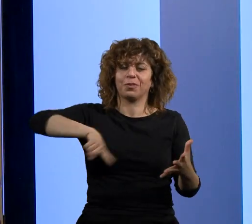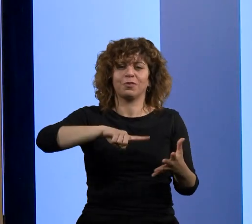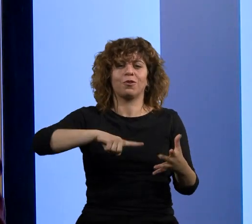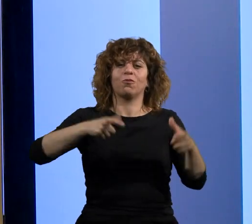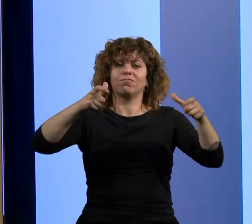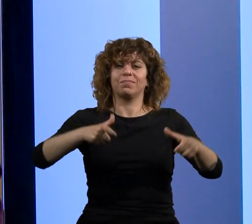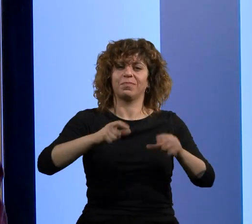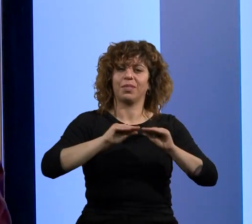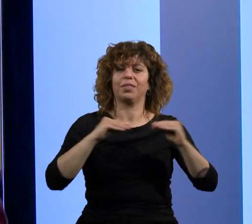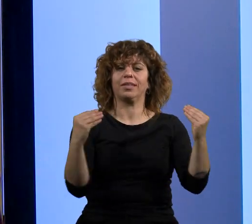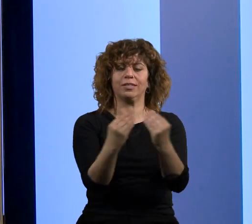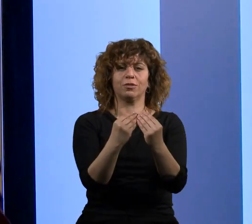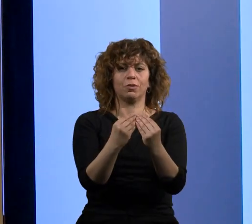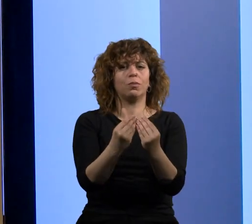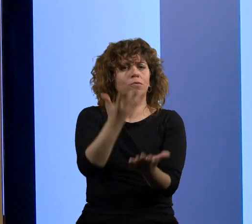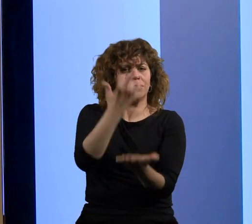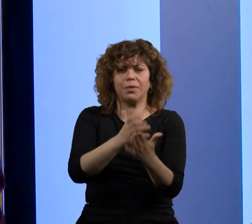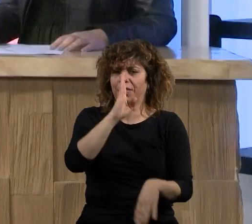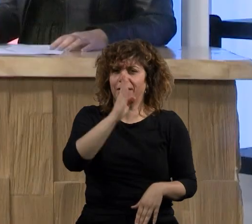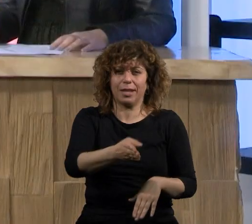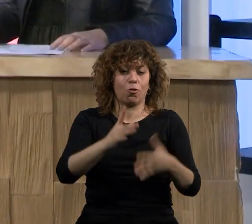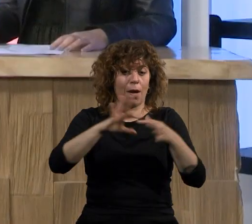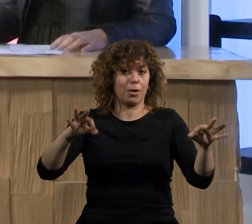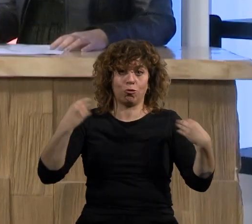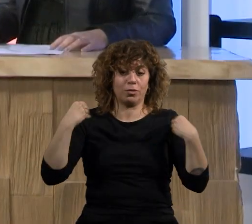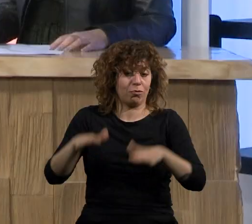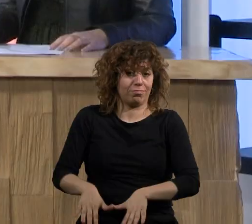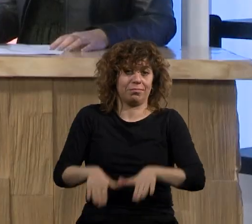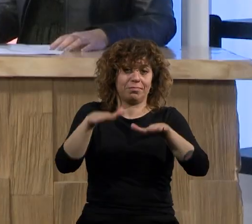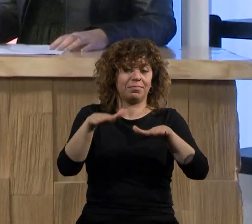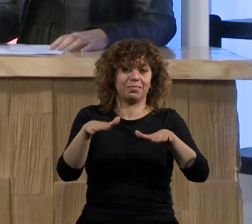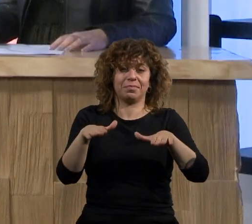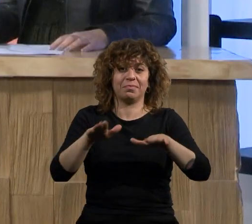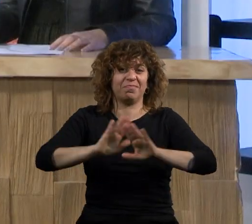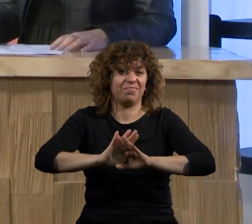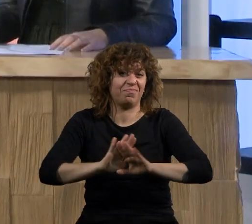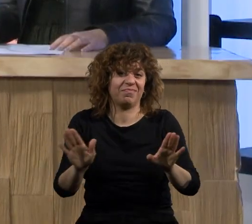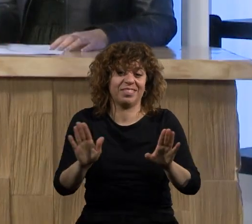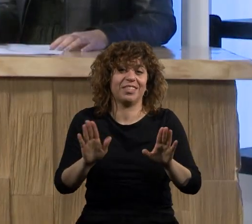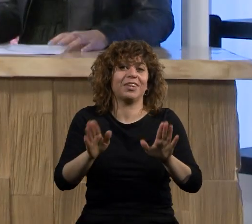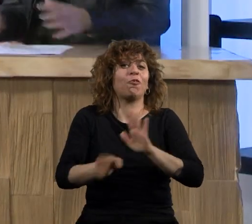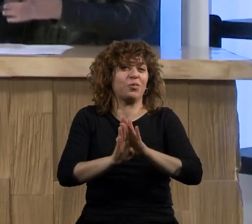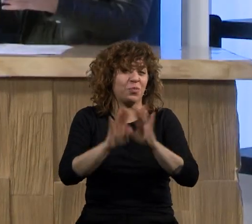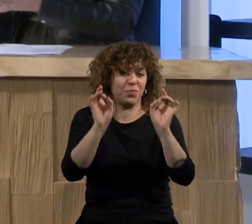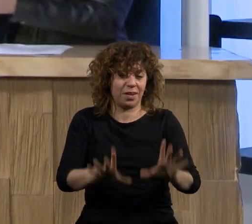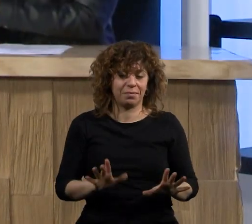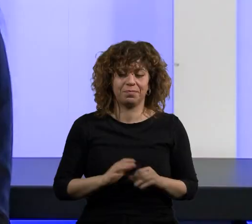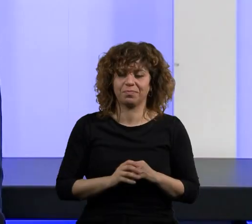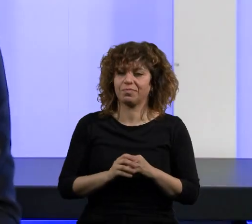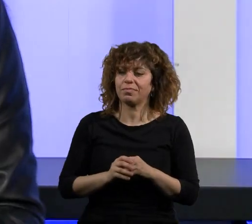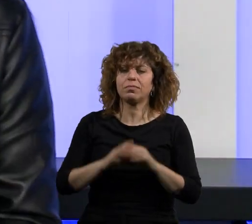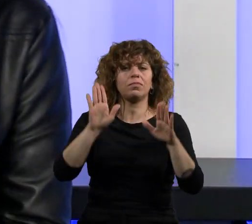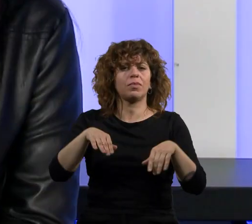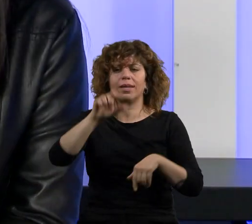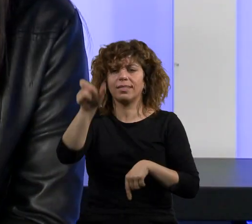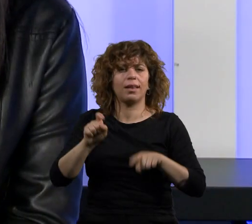camino. Lo hemos grabado en directo con los amigos de toda la vida, entonces pues que oye, que se mantenga esa magia. ¿Y dónde os va a llevar esta gira